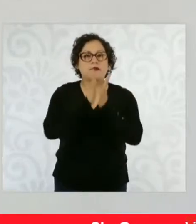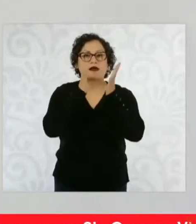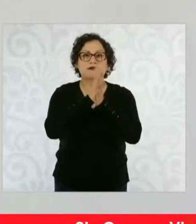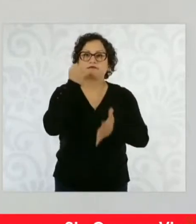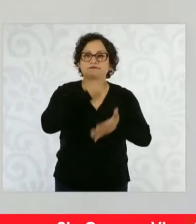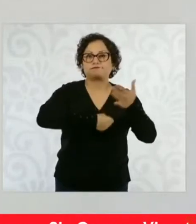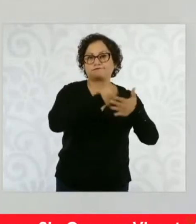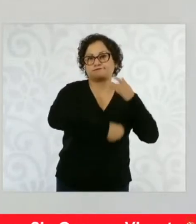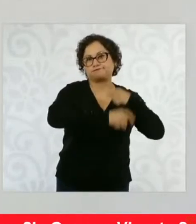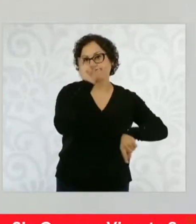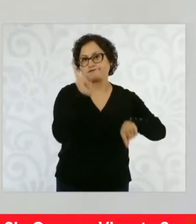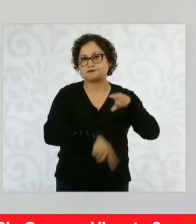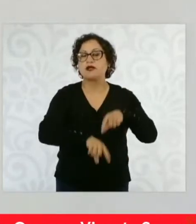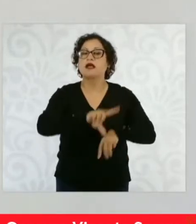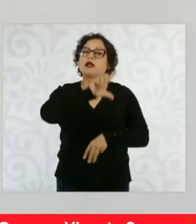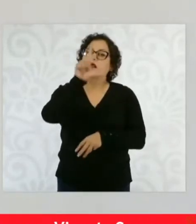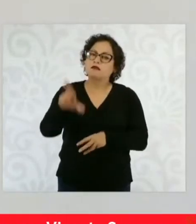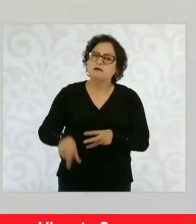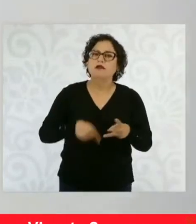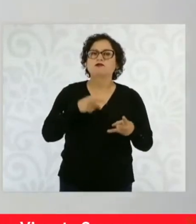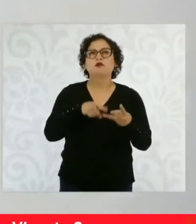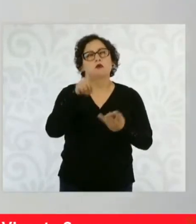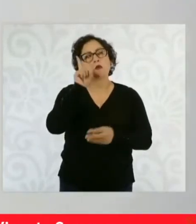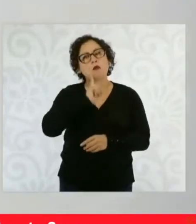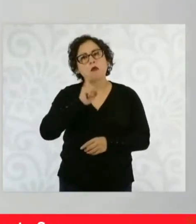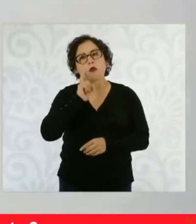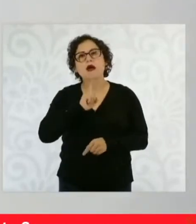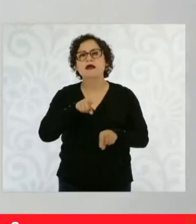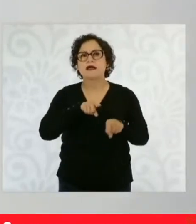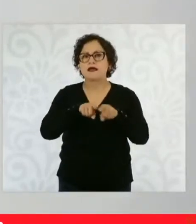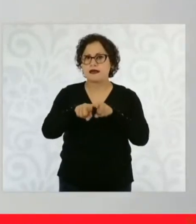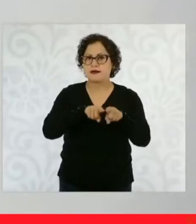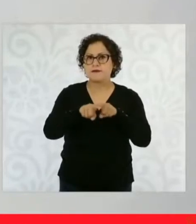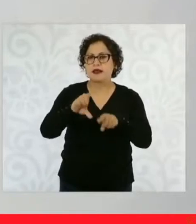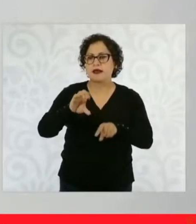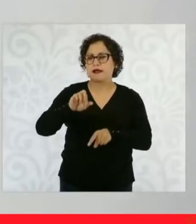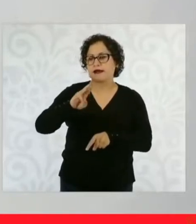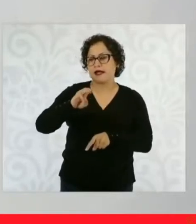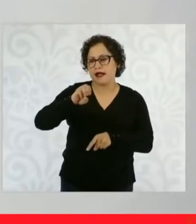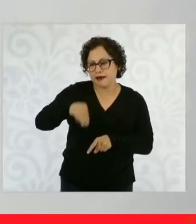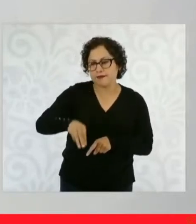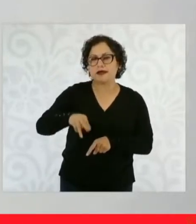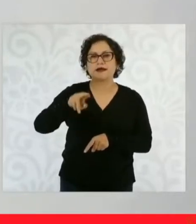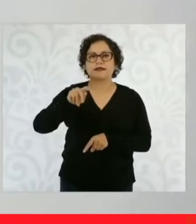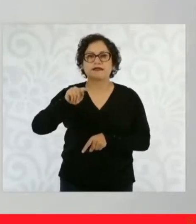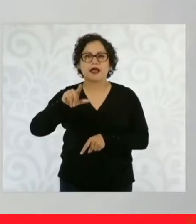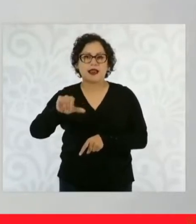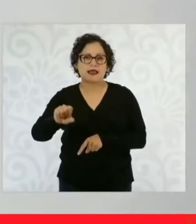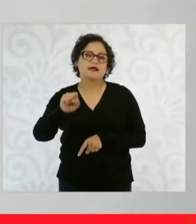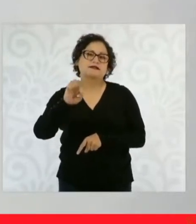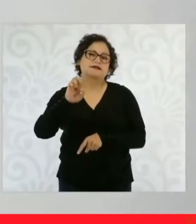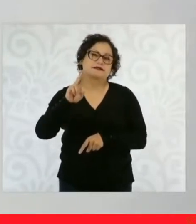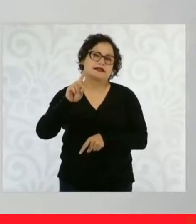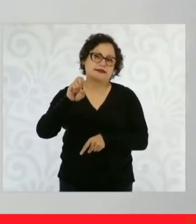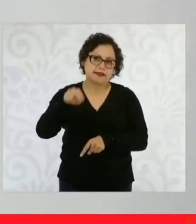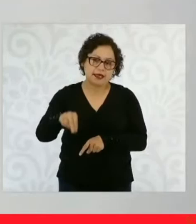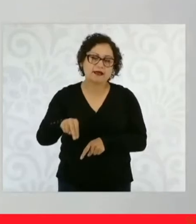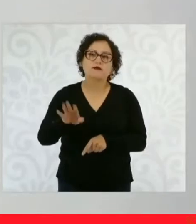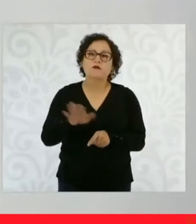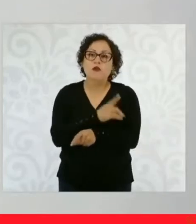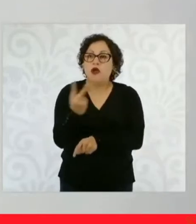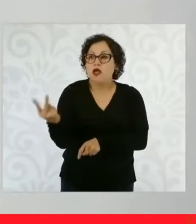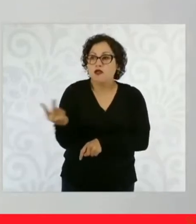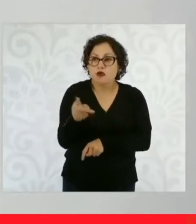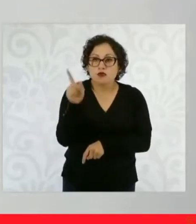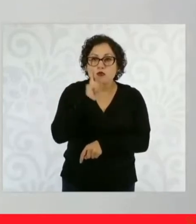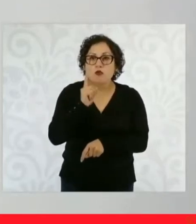régimen. Posteriormente hablamos de mujeres como las hermanas Carmen y Natalia Cerdán, porque tuvieron acciones incluso previas